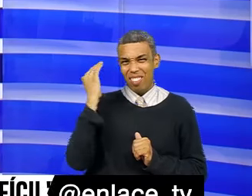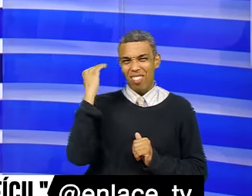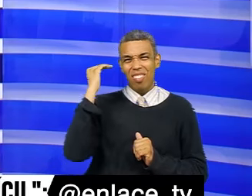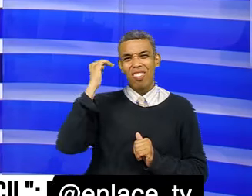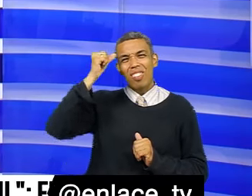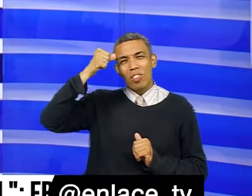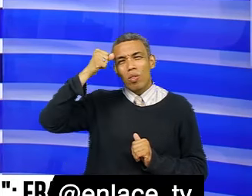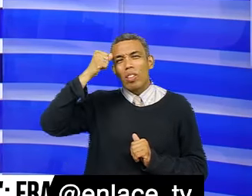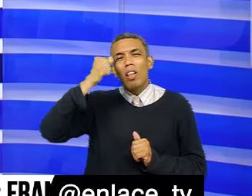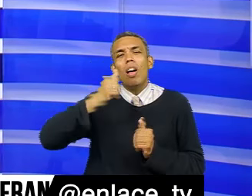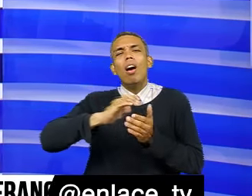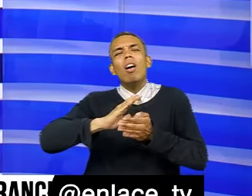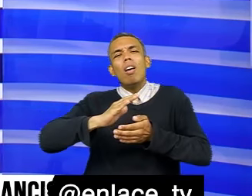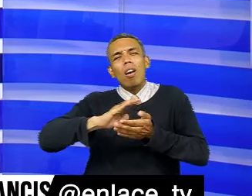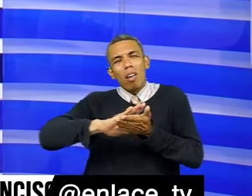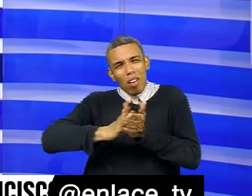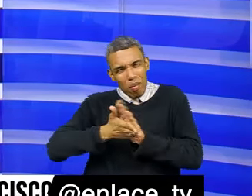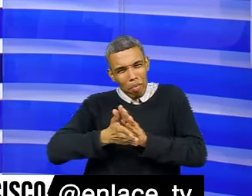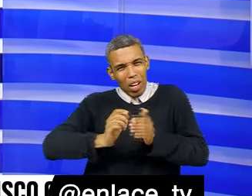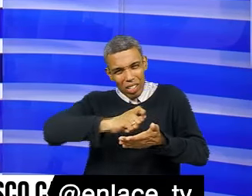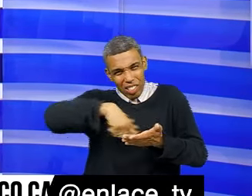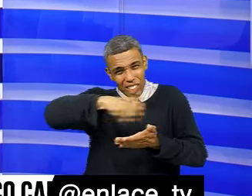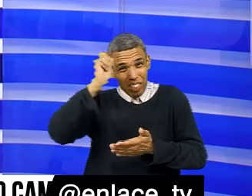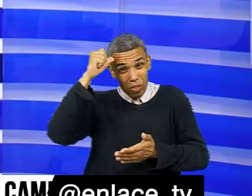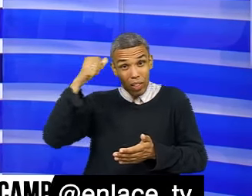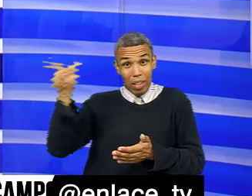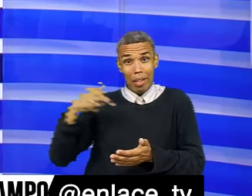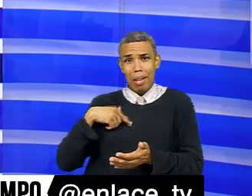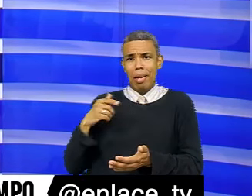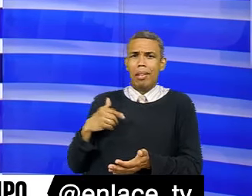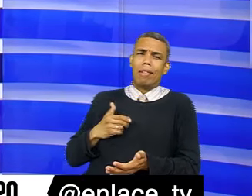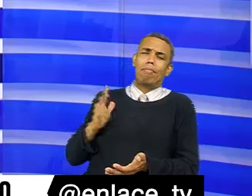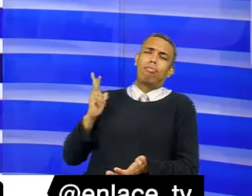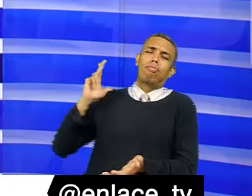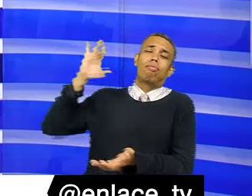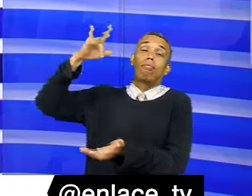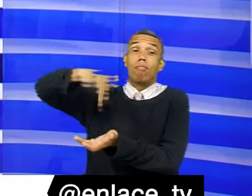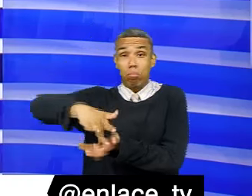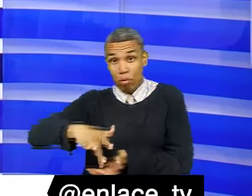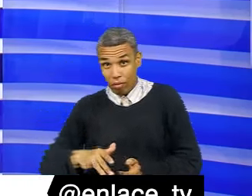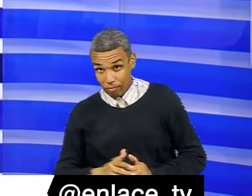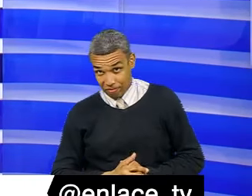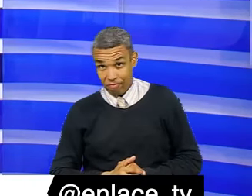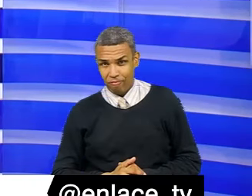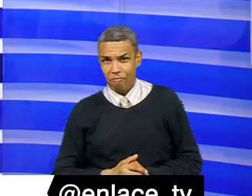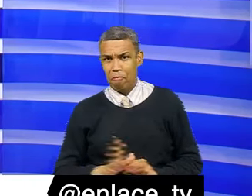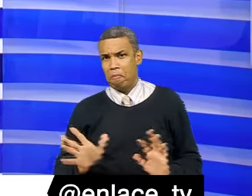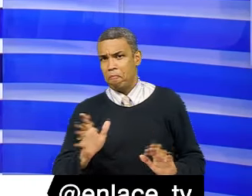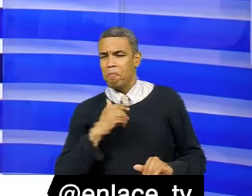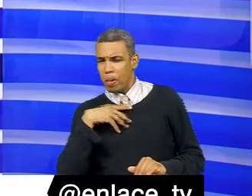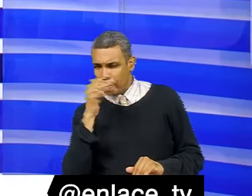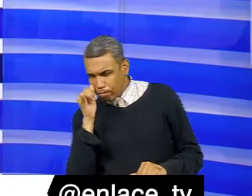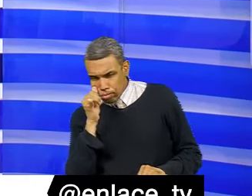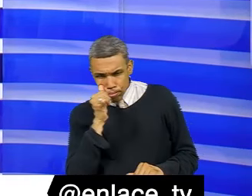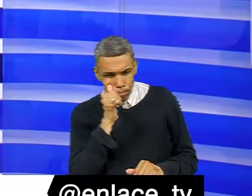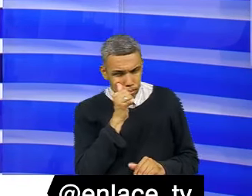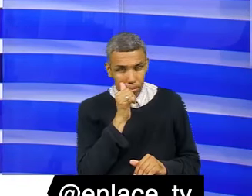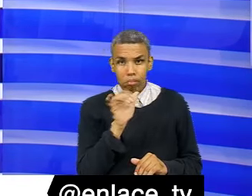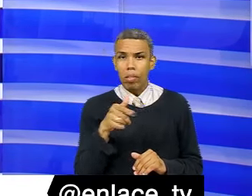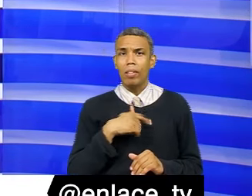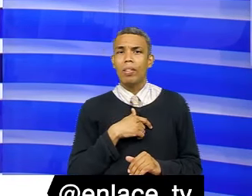cubrimiento especial de los acuerdos de paz, llamó la atención de los medios de comunicación internacional. Fue